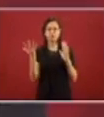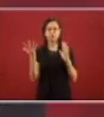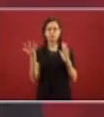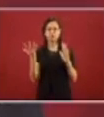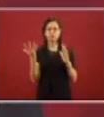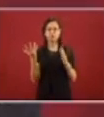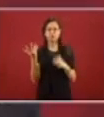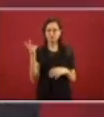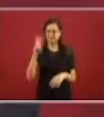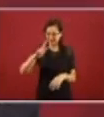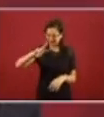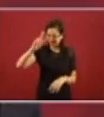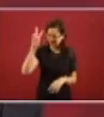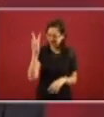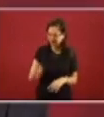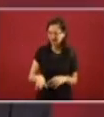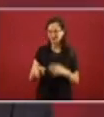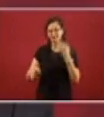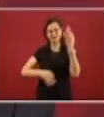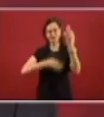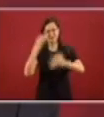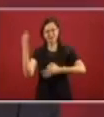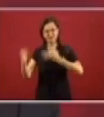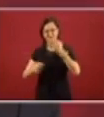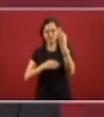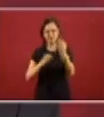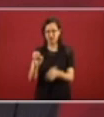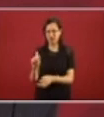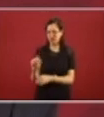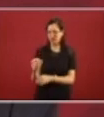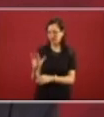que se diga la verdad, que se actúe con ética,